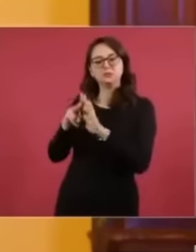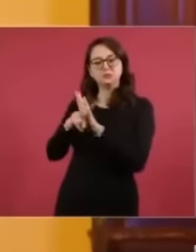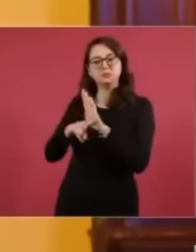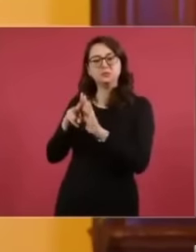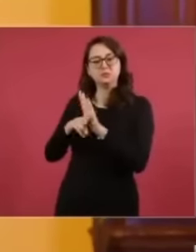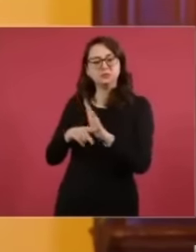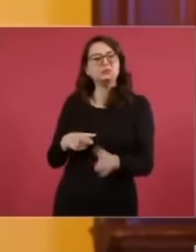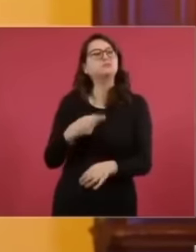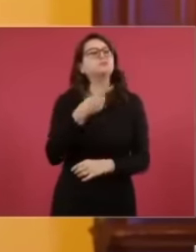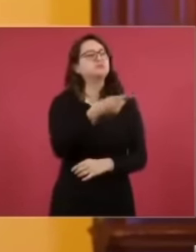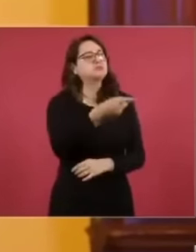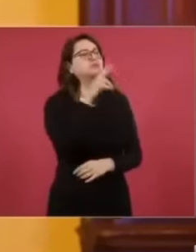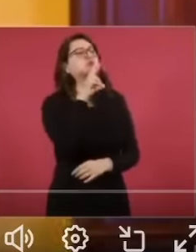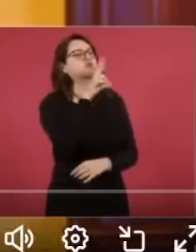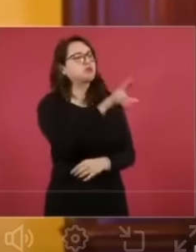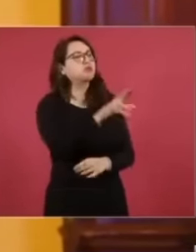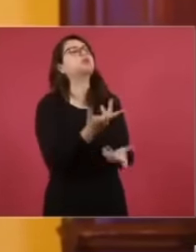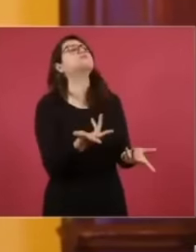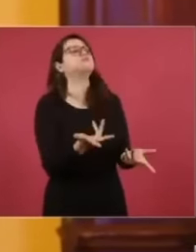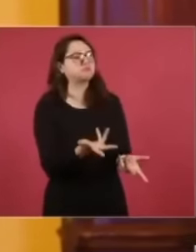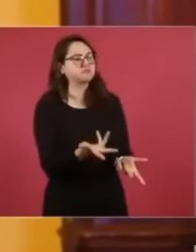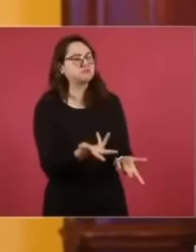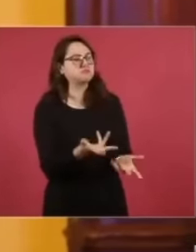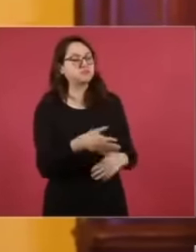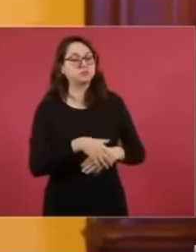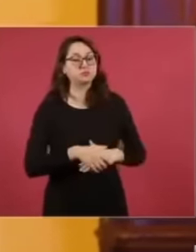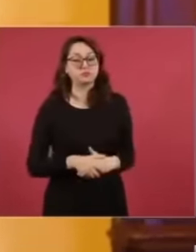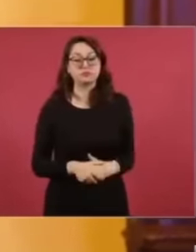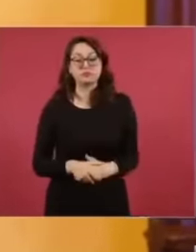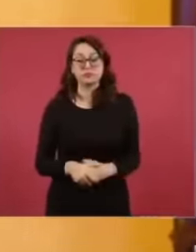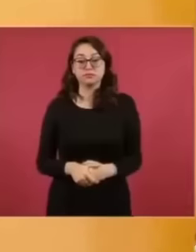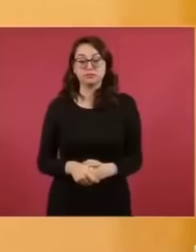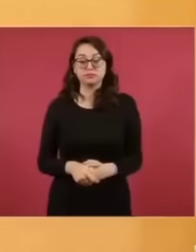¿Cómo responden a estos testimonios?